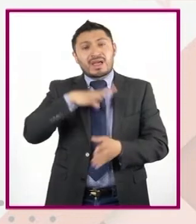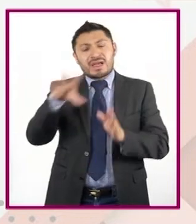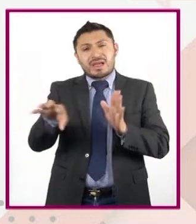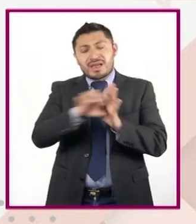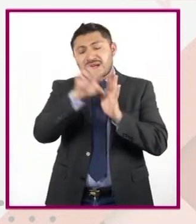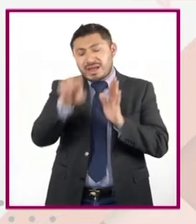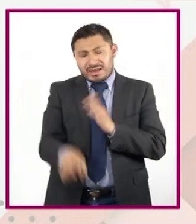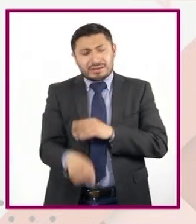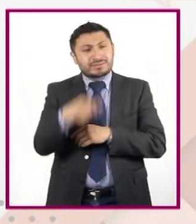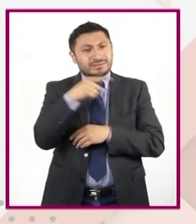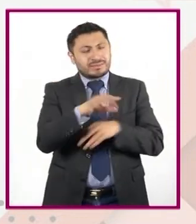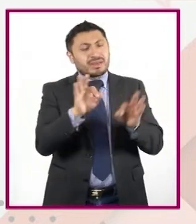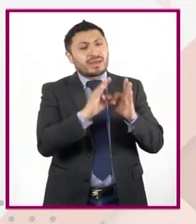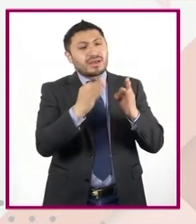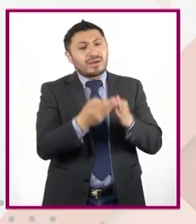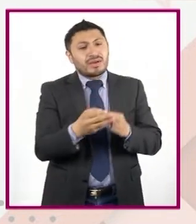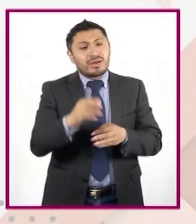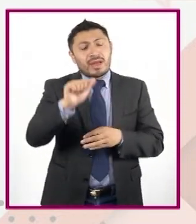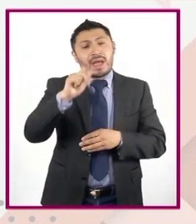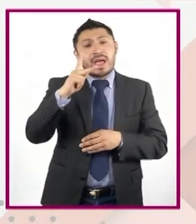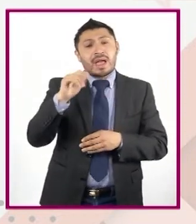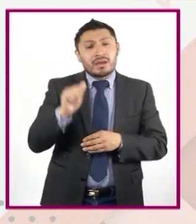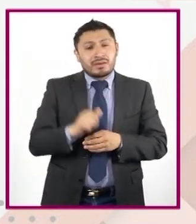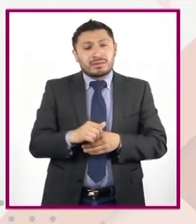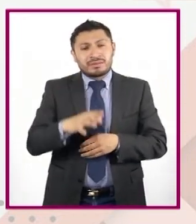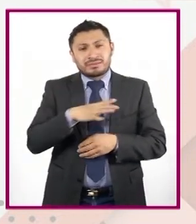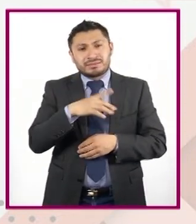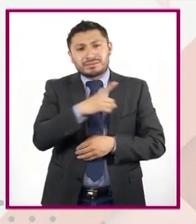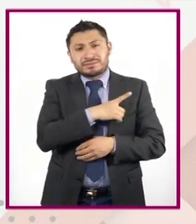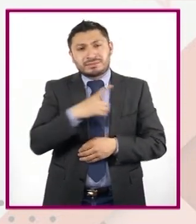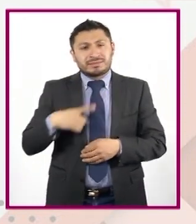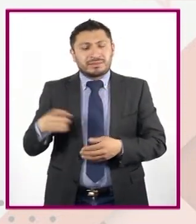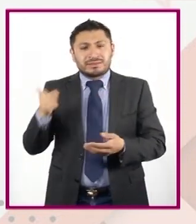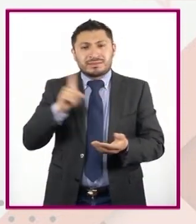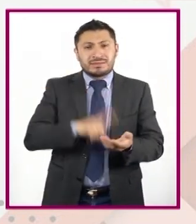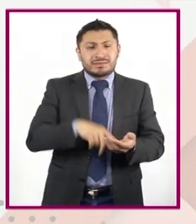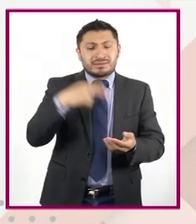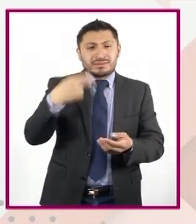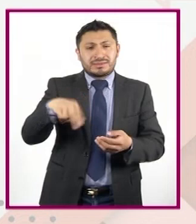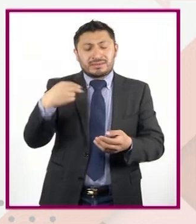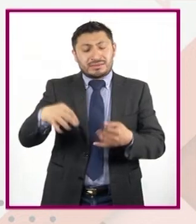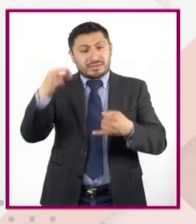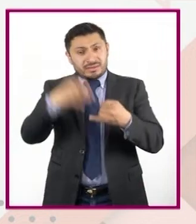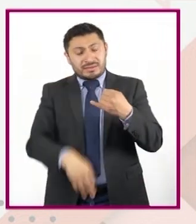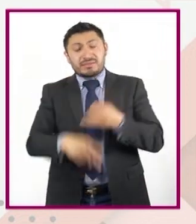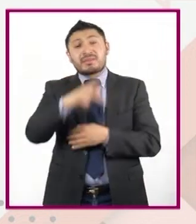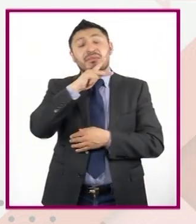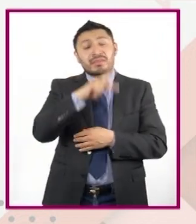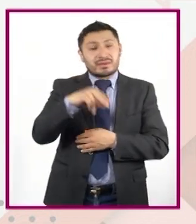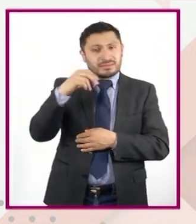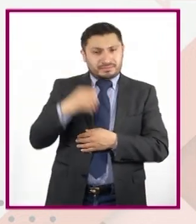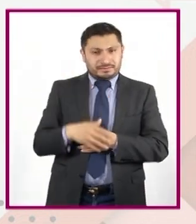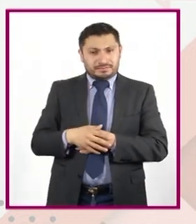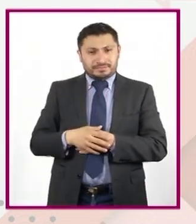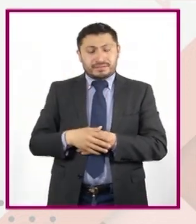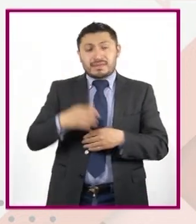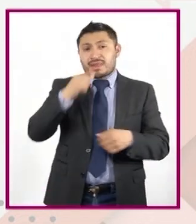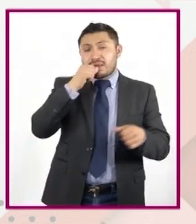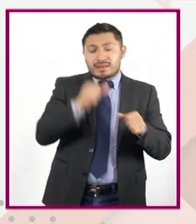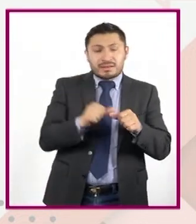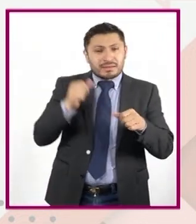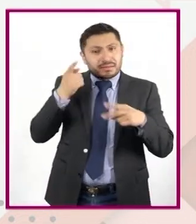el modelo de referencias APA, se debe incluir el apellido paterno del autor, la inicial del primer